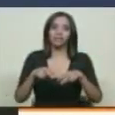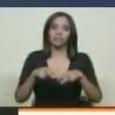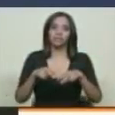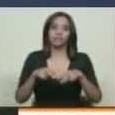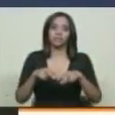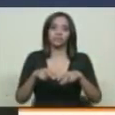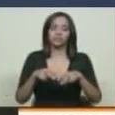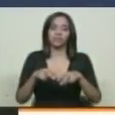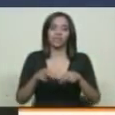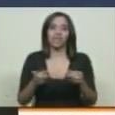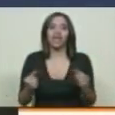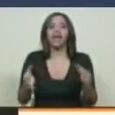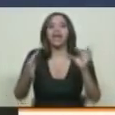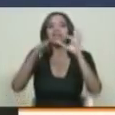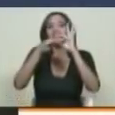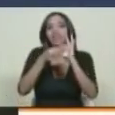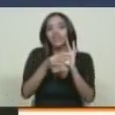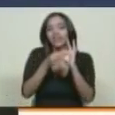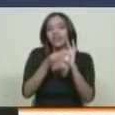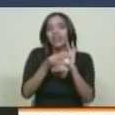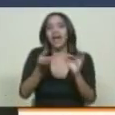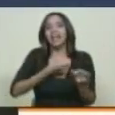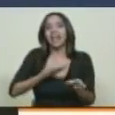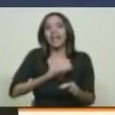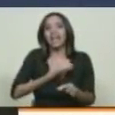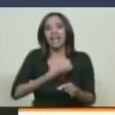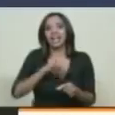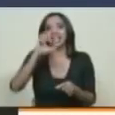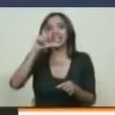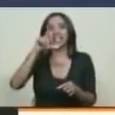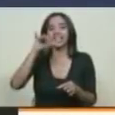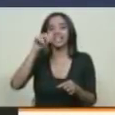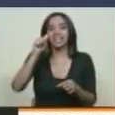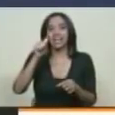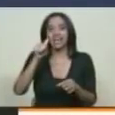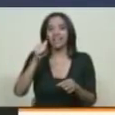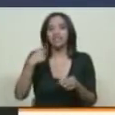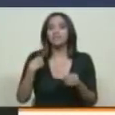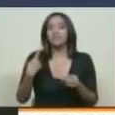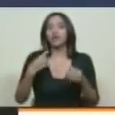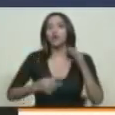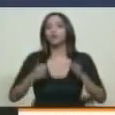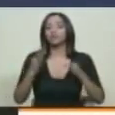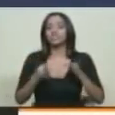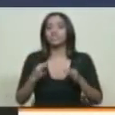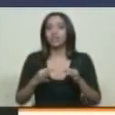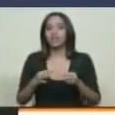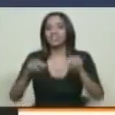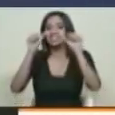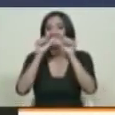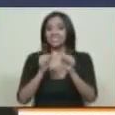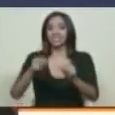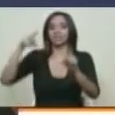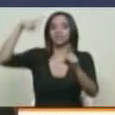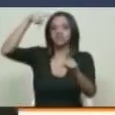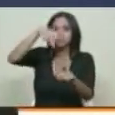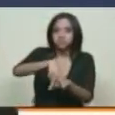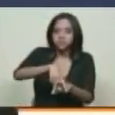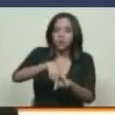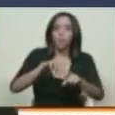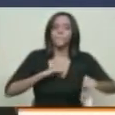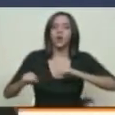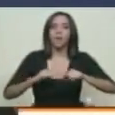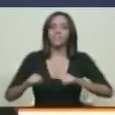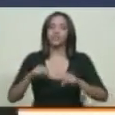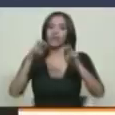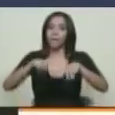en vinculación con el alcalde Elías Sayé de Latillo, de Primero Justicia, continúa el asedio contra estos movimientos